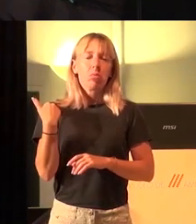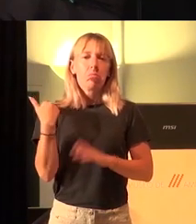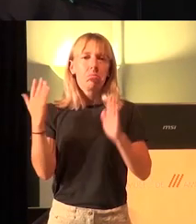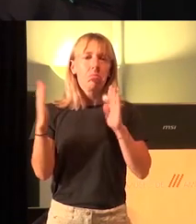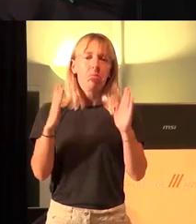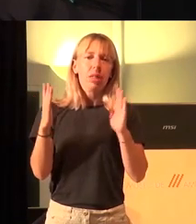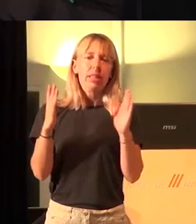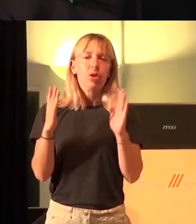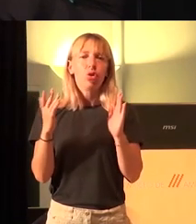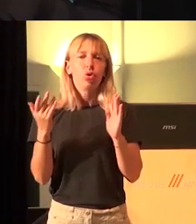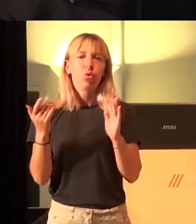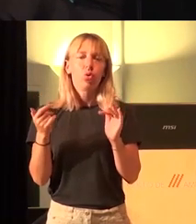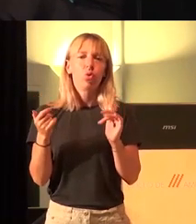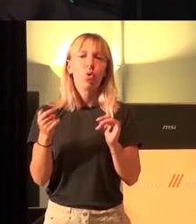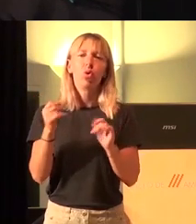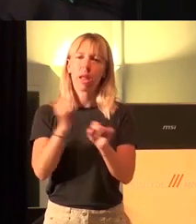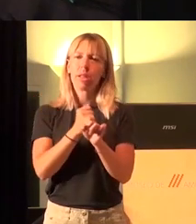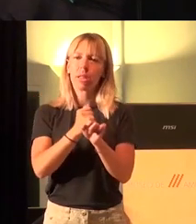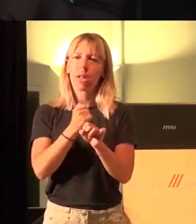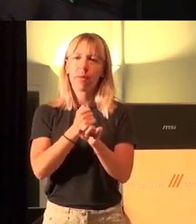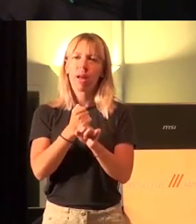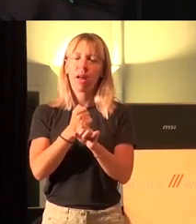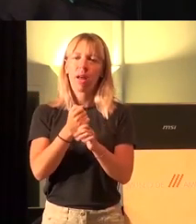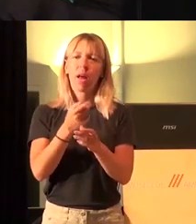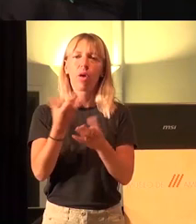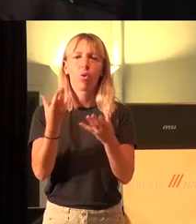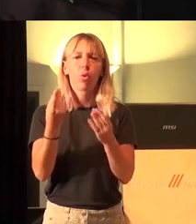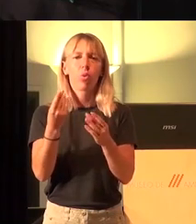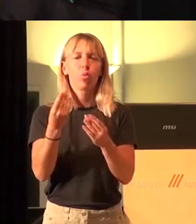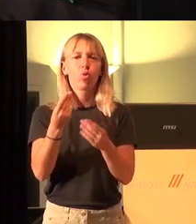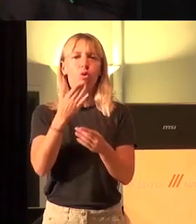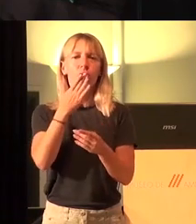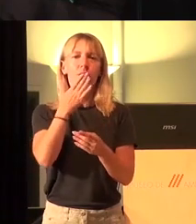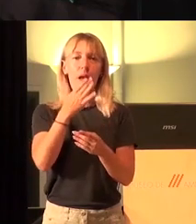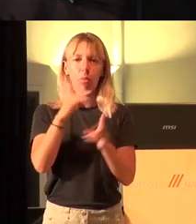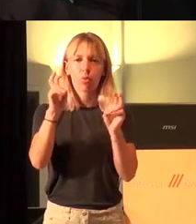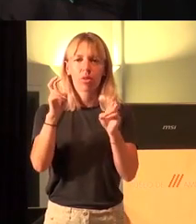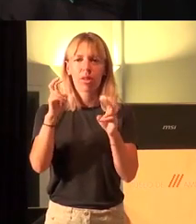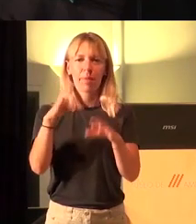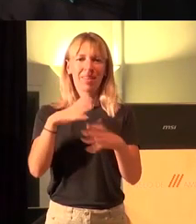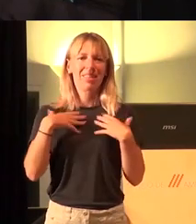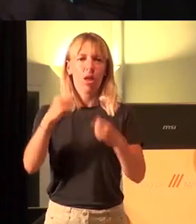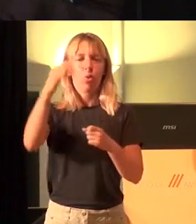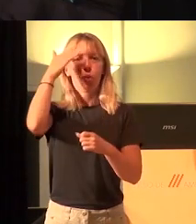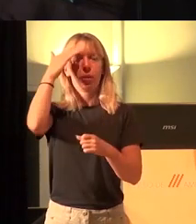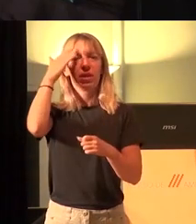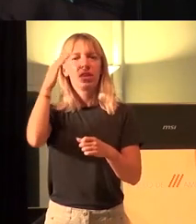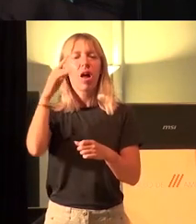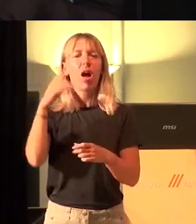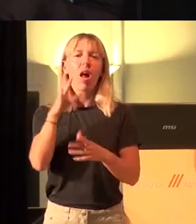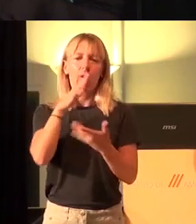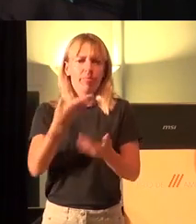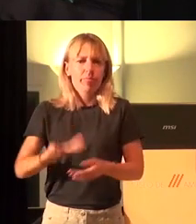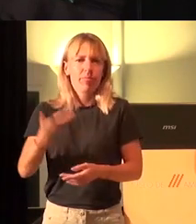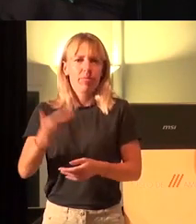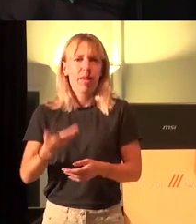tiempos se ha trabajado, se han derribado muchos tabús de salud mental y es un tema que ahora es muy